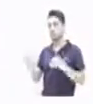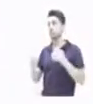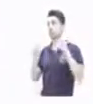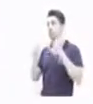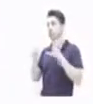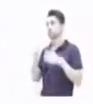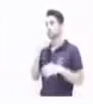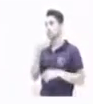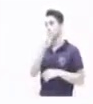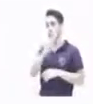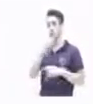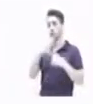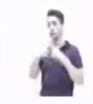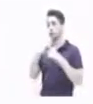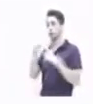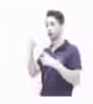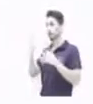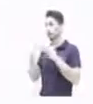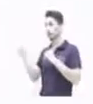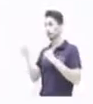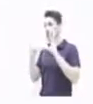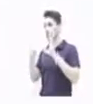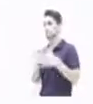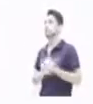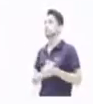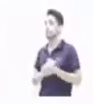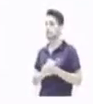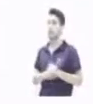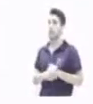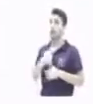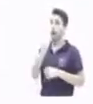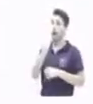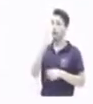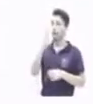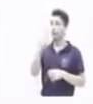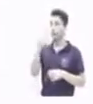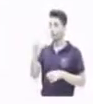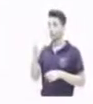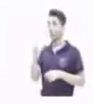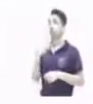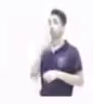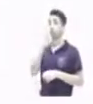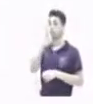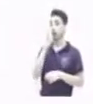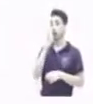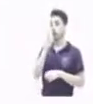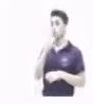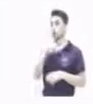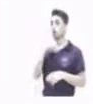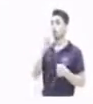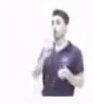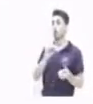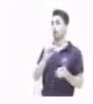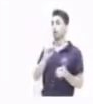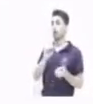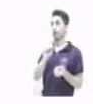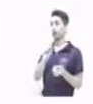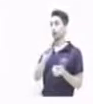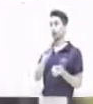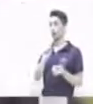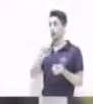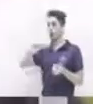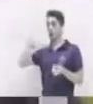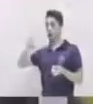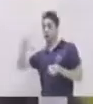Entonces, esto me quedaría 2 por 3, 6. Entonces, las letras A, B y C, si solo tomo 2, las puedo